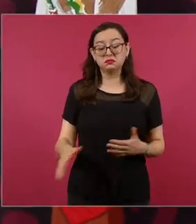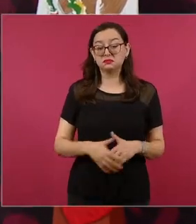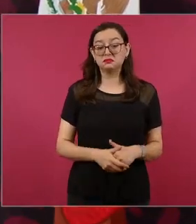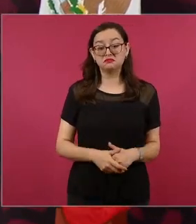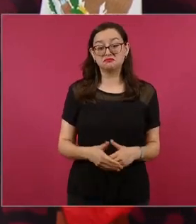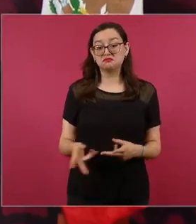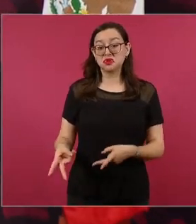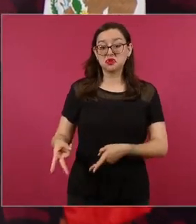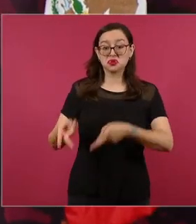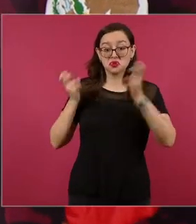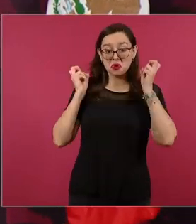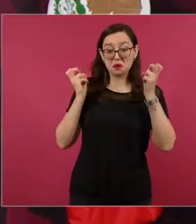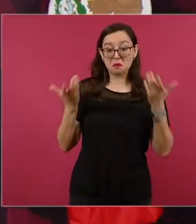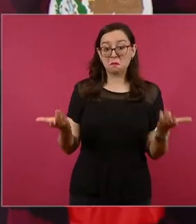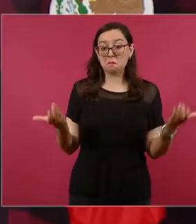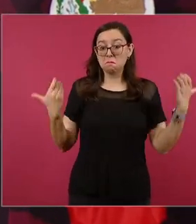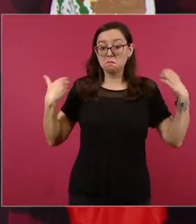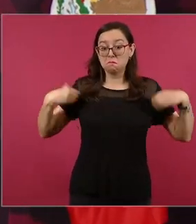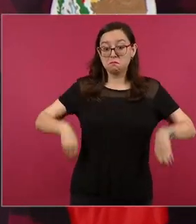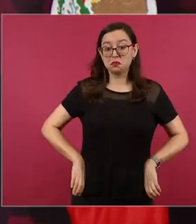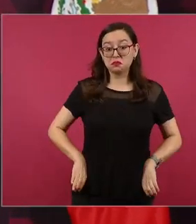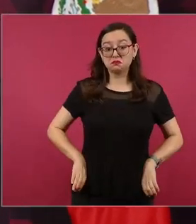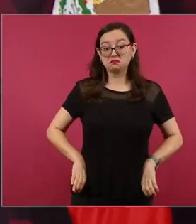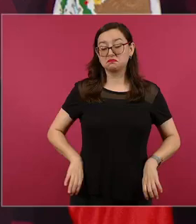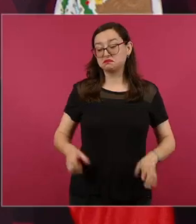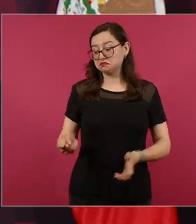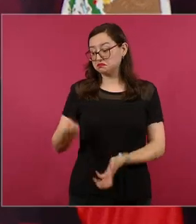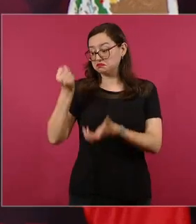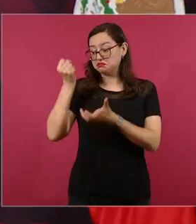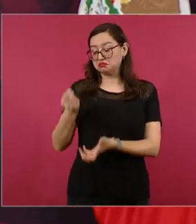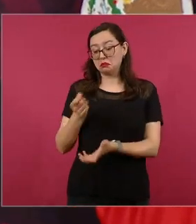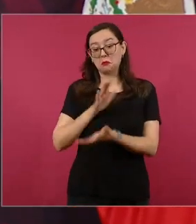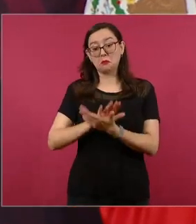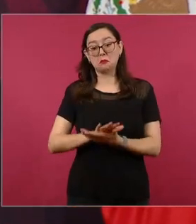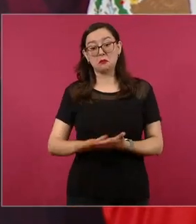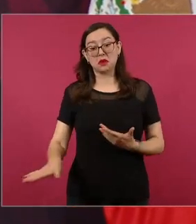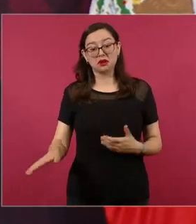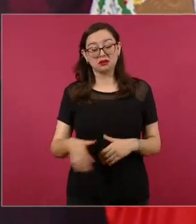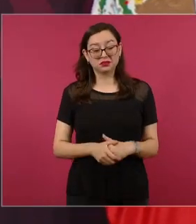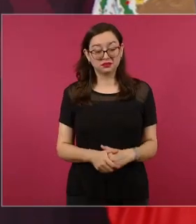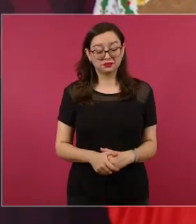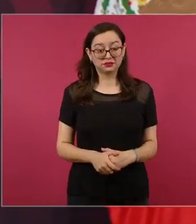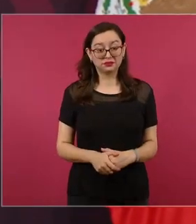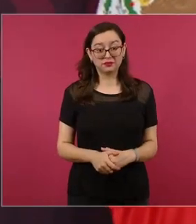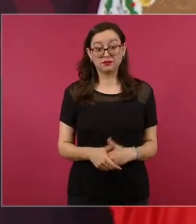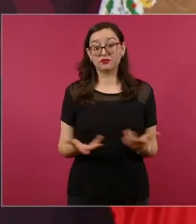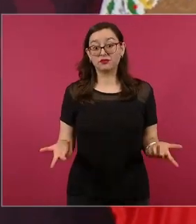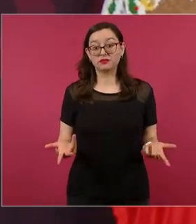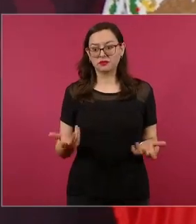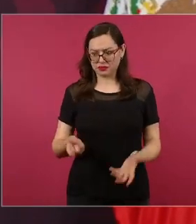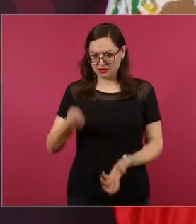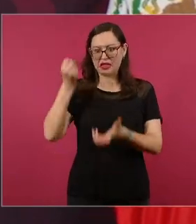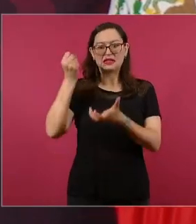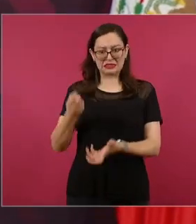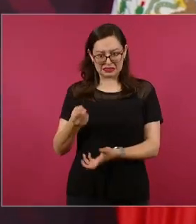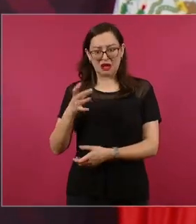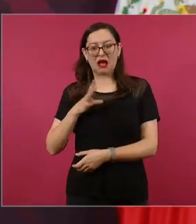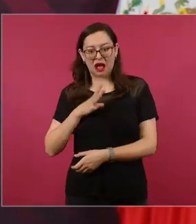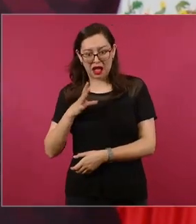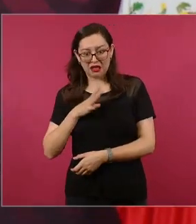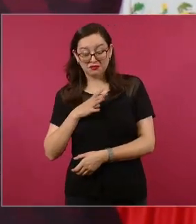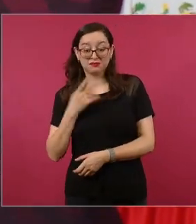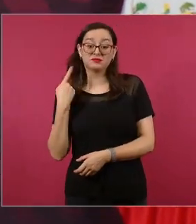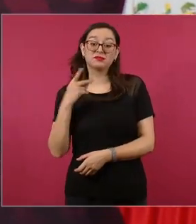porque se lo roban. El problema de México no es el presupuesto público, el problema de México es la